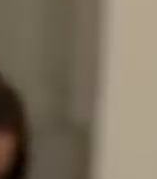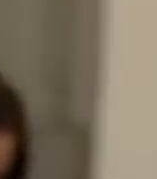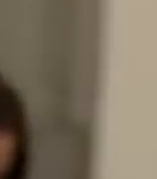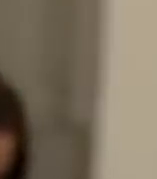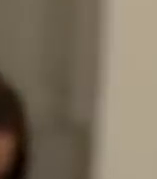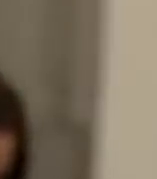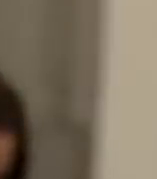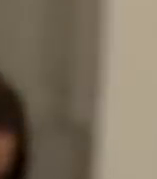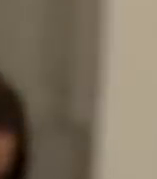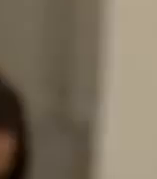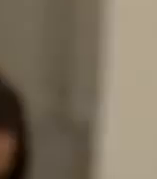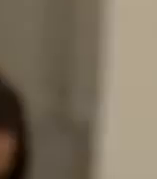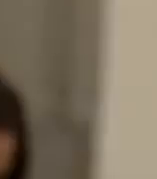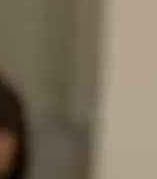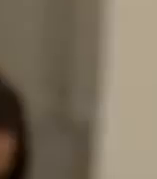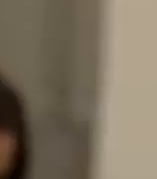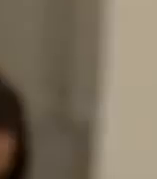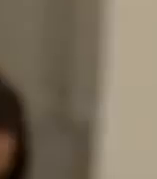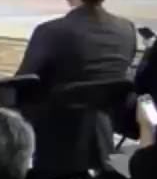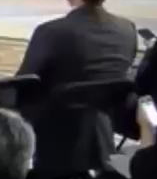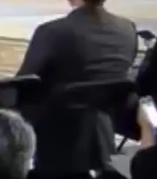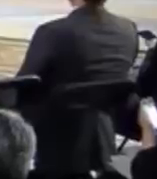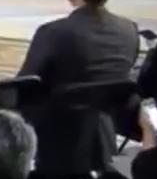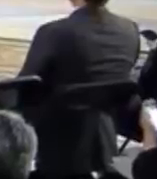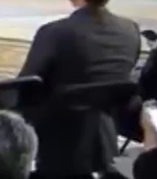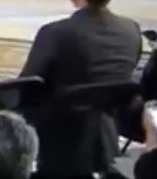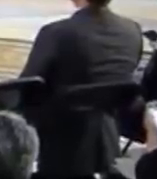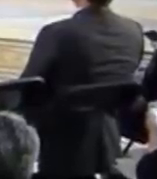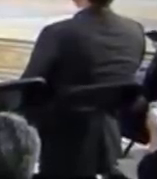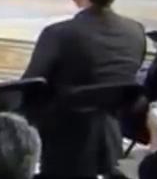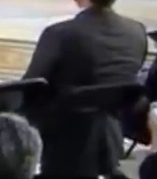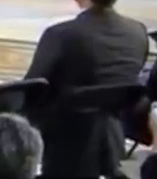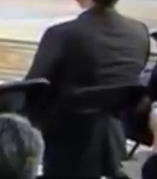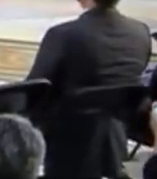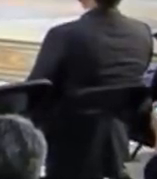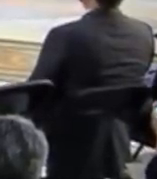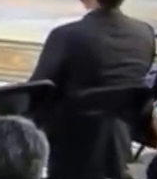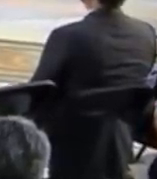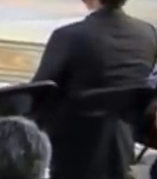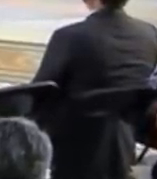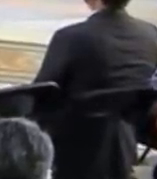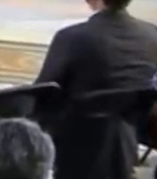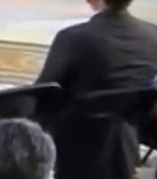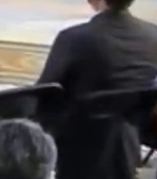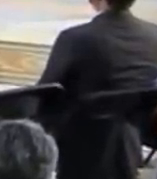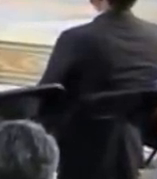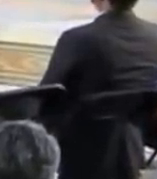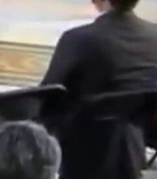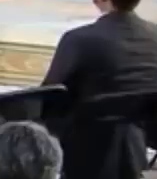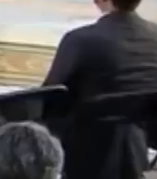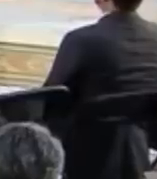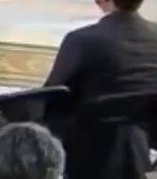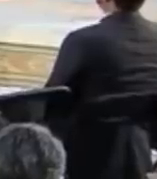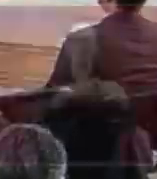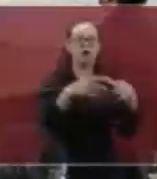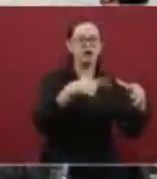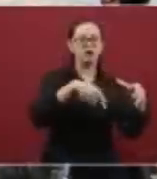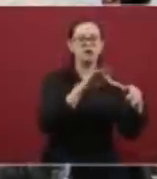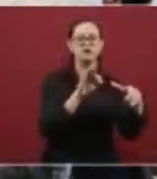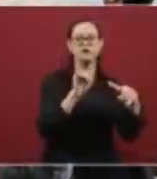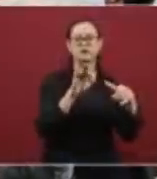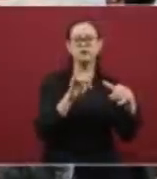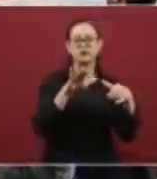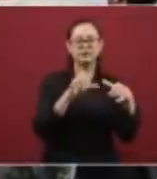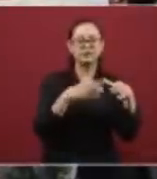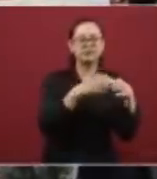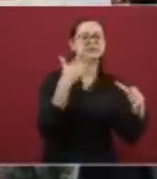una realidad en la que el Poder Ejecutivo nos llama a muchos de la prensa, a los medios fifís. Y yo